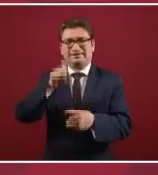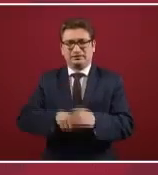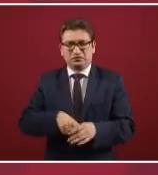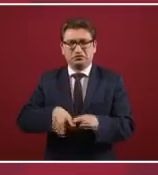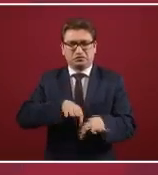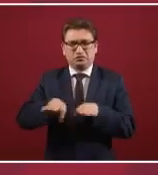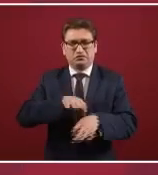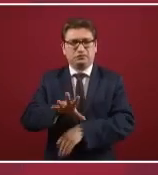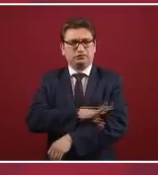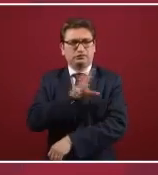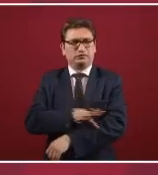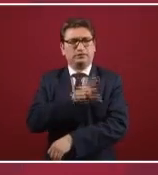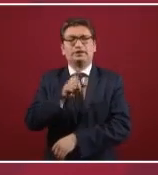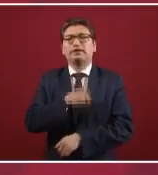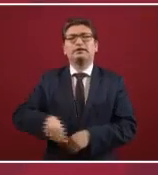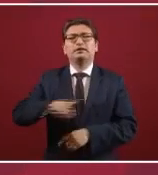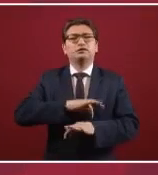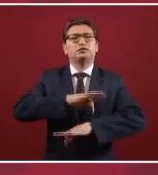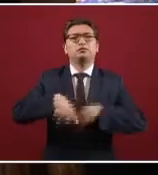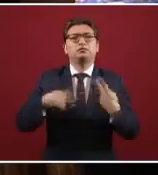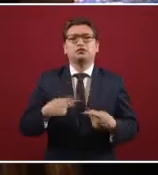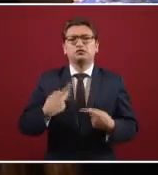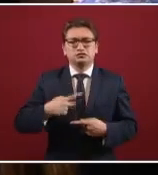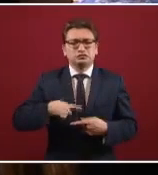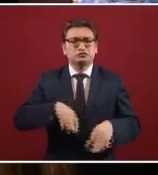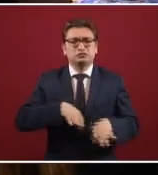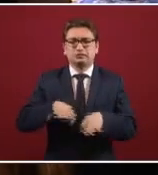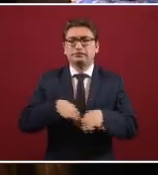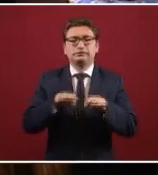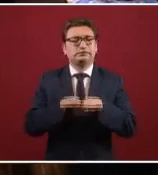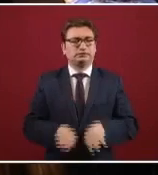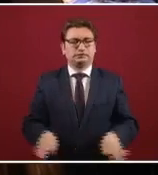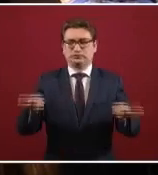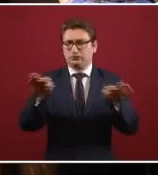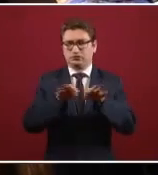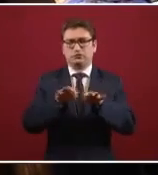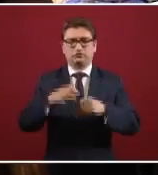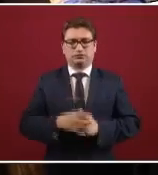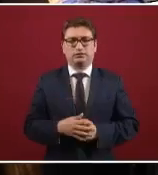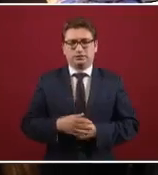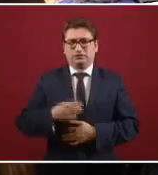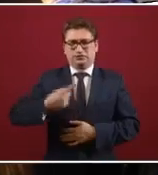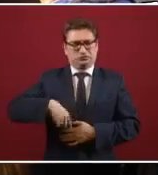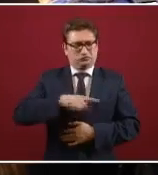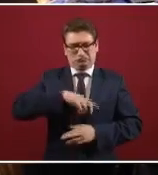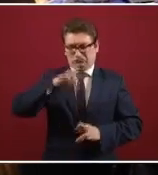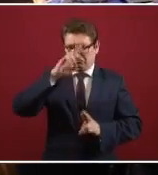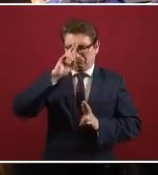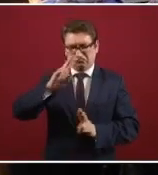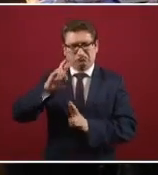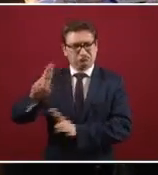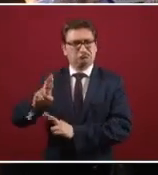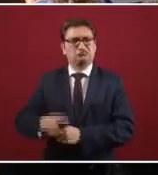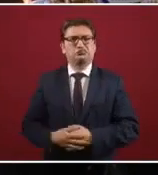los trabajadores son muy importantes y tienen todo nuestro respeto